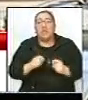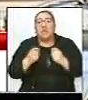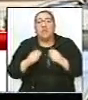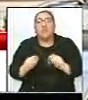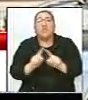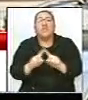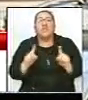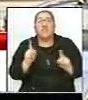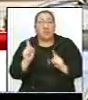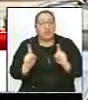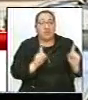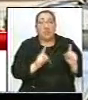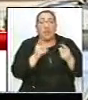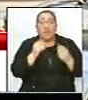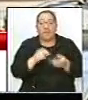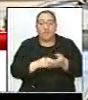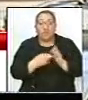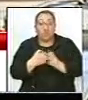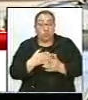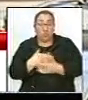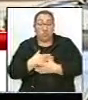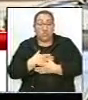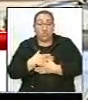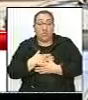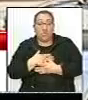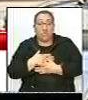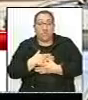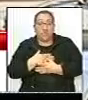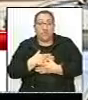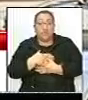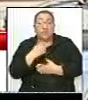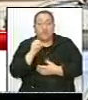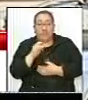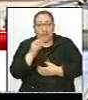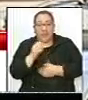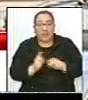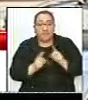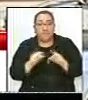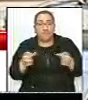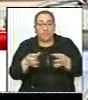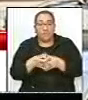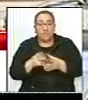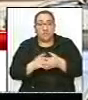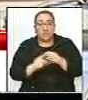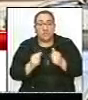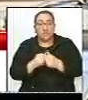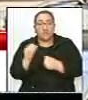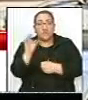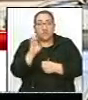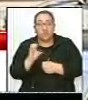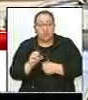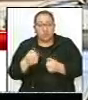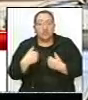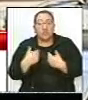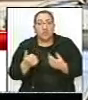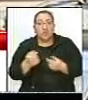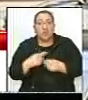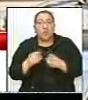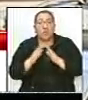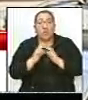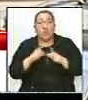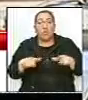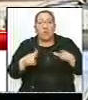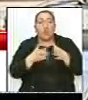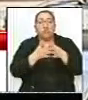ellos. Pero yo voy, apelo en, es cierto, hay sectores pues, que vinculados a la costa que tienen desembarcaderos,